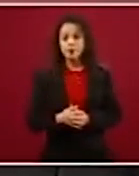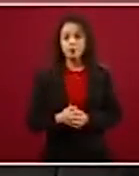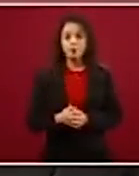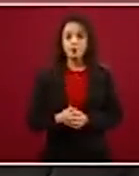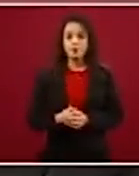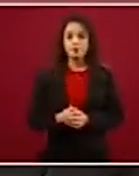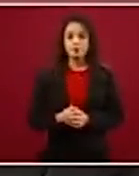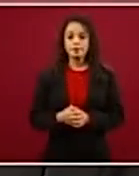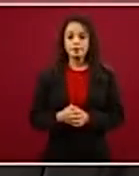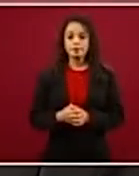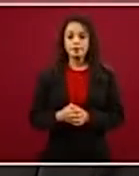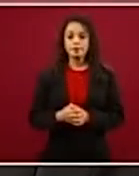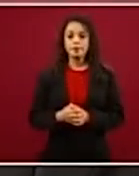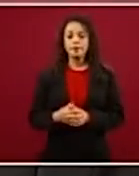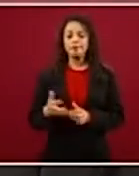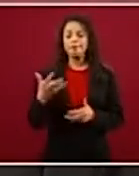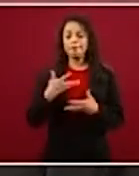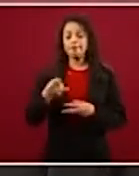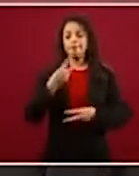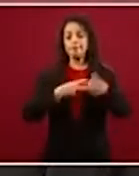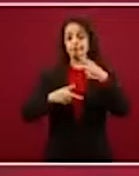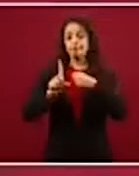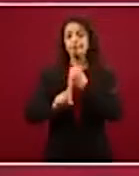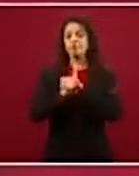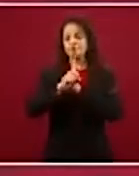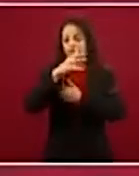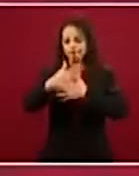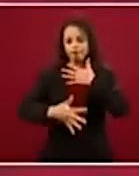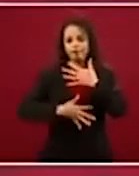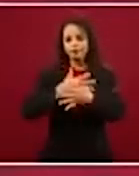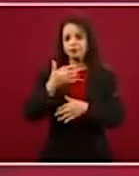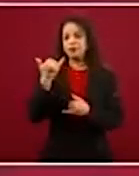se desató la inseguridad y la violencia.